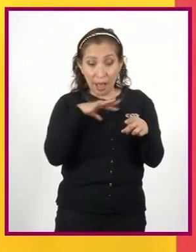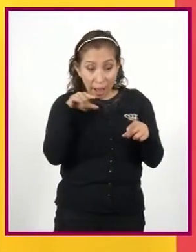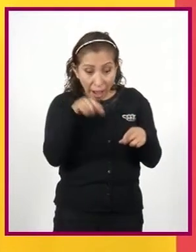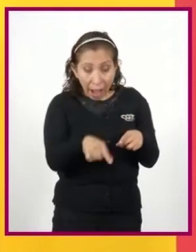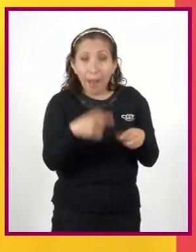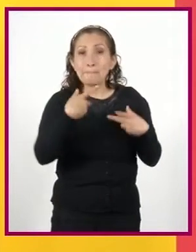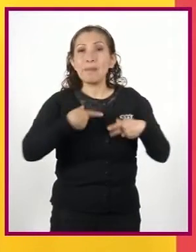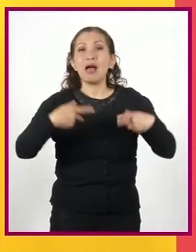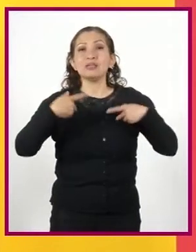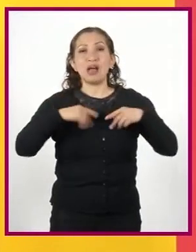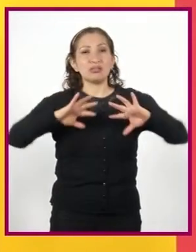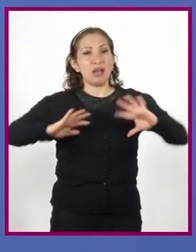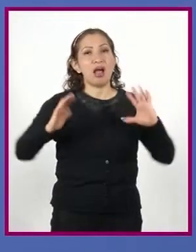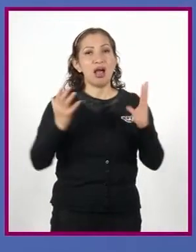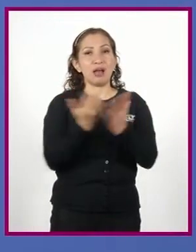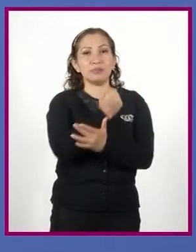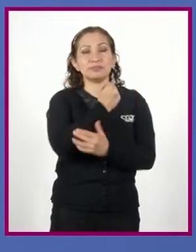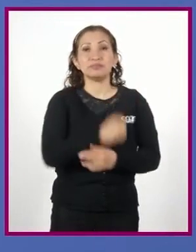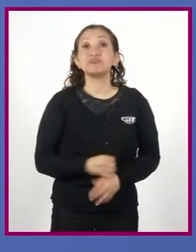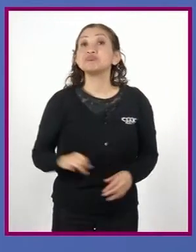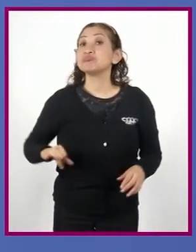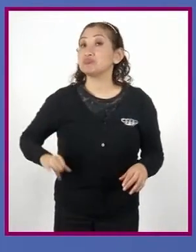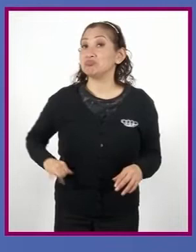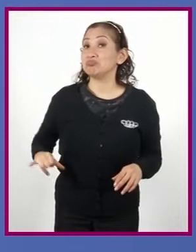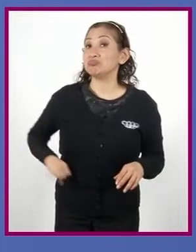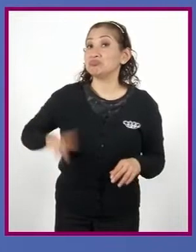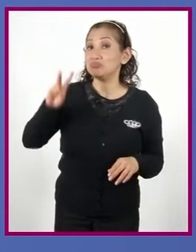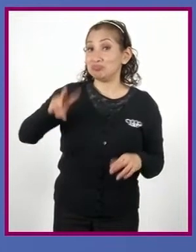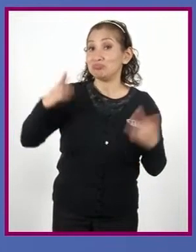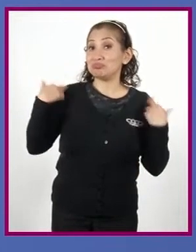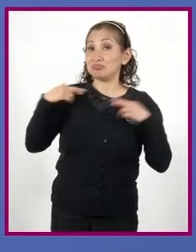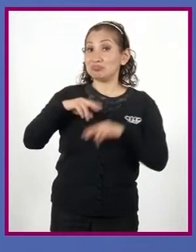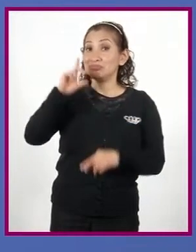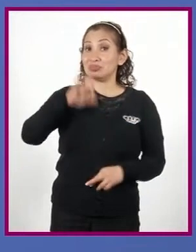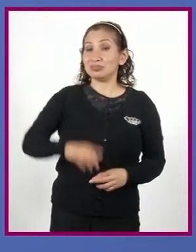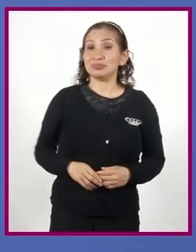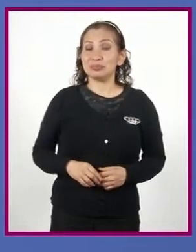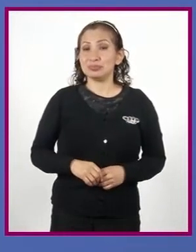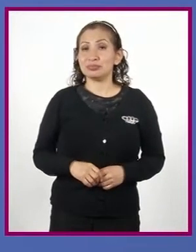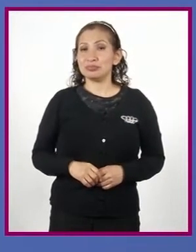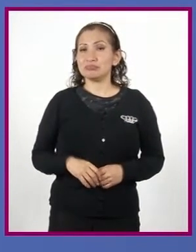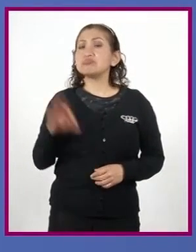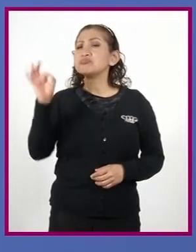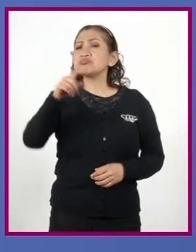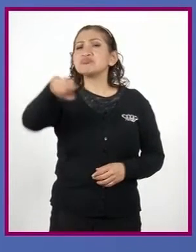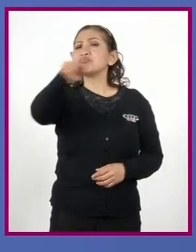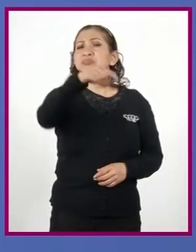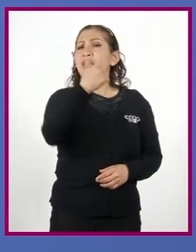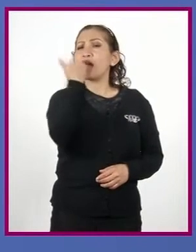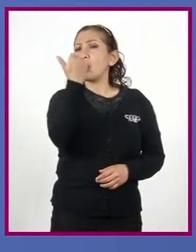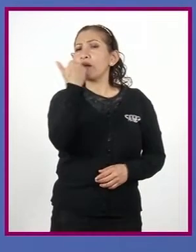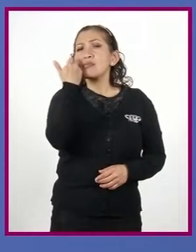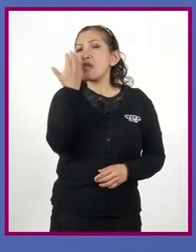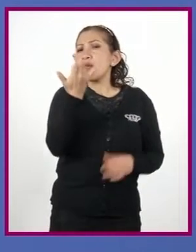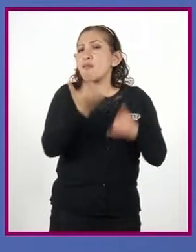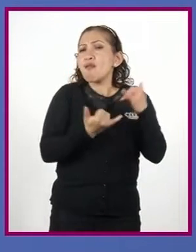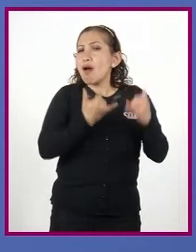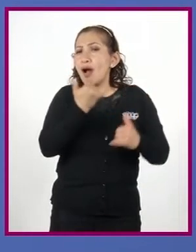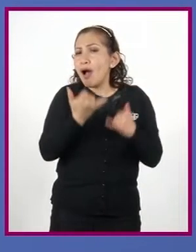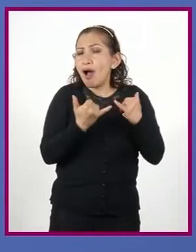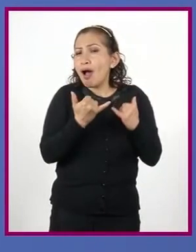ese participante gana. ¡Qué interesante, maestra Cintia! Y si nuestros alumnos quisieran